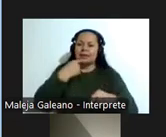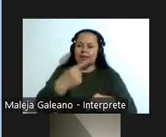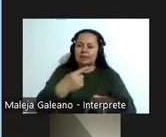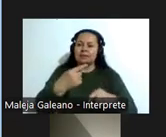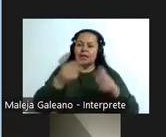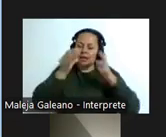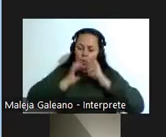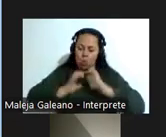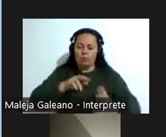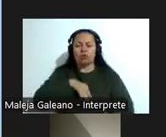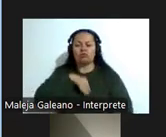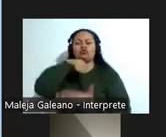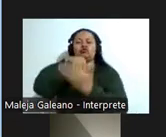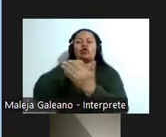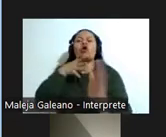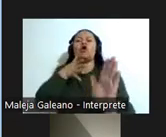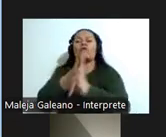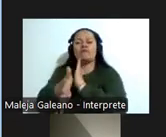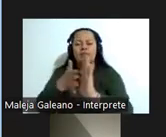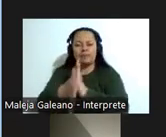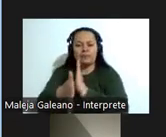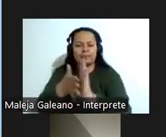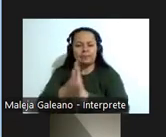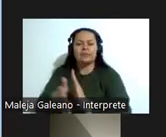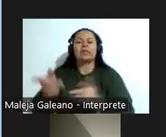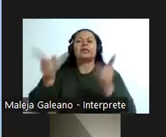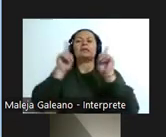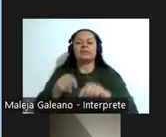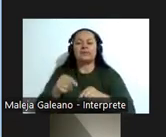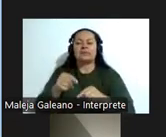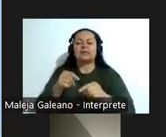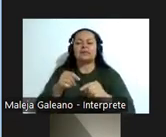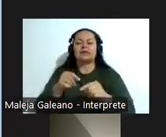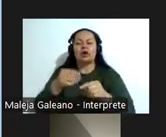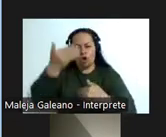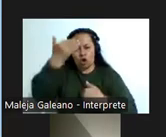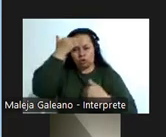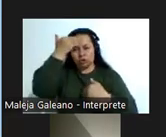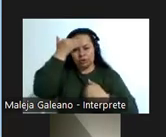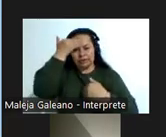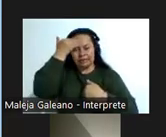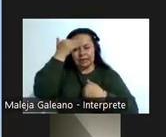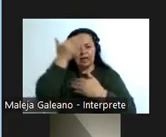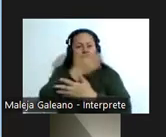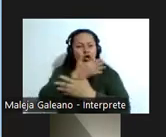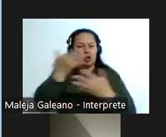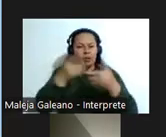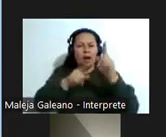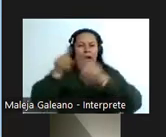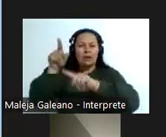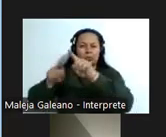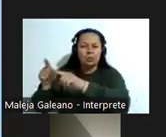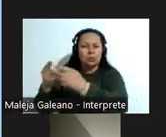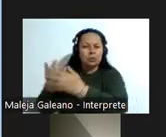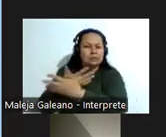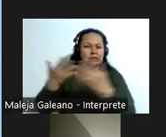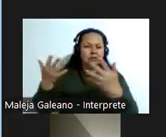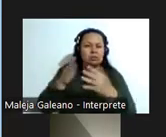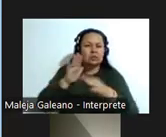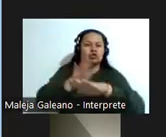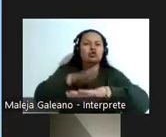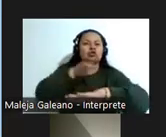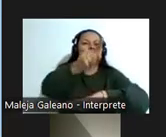eso implica informar, eso implica ser consciente tanto de las intenciones que tienes tú en